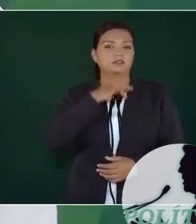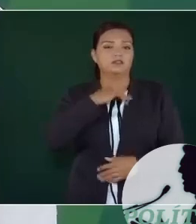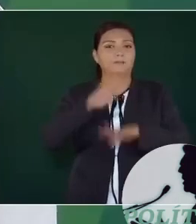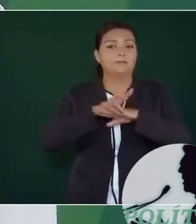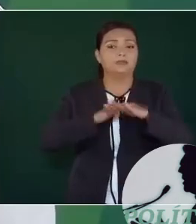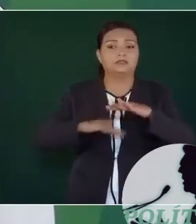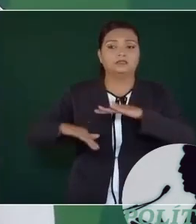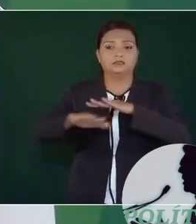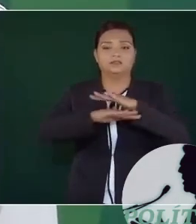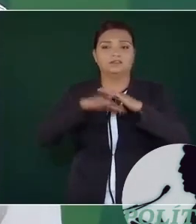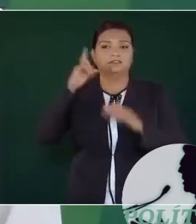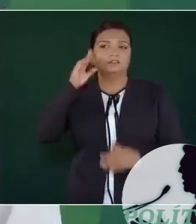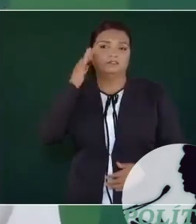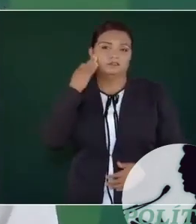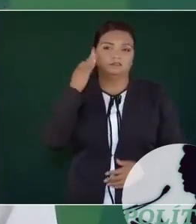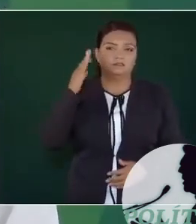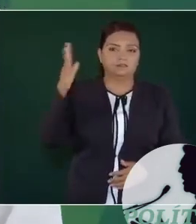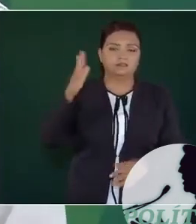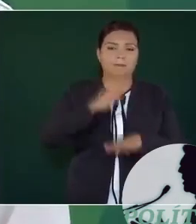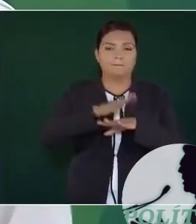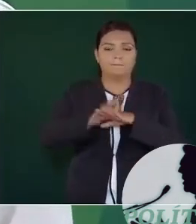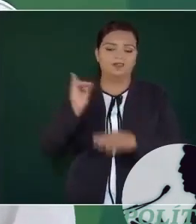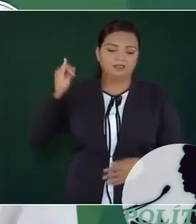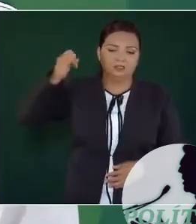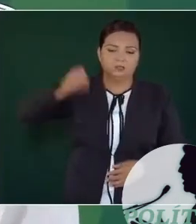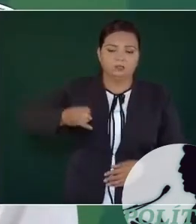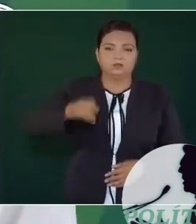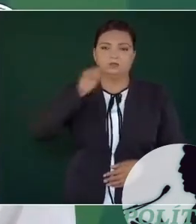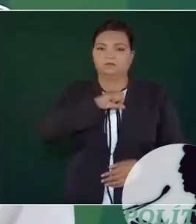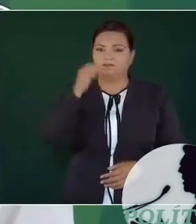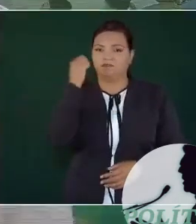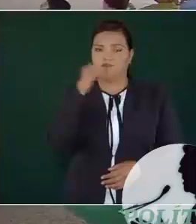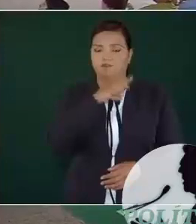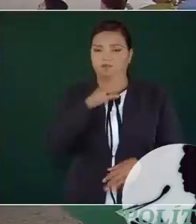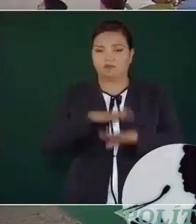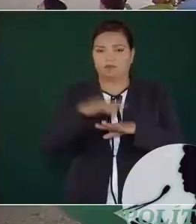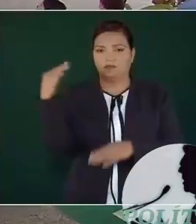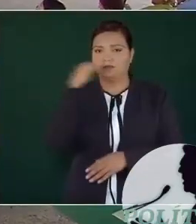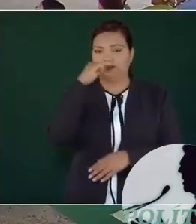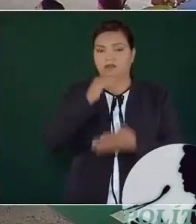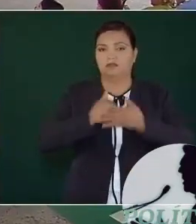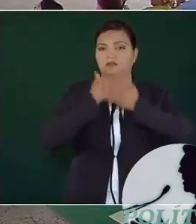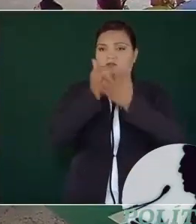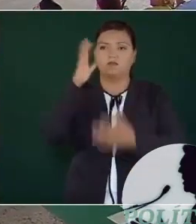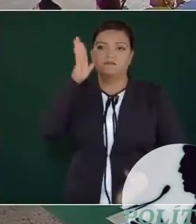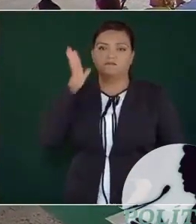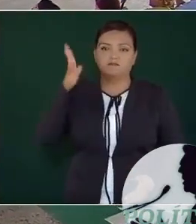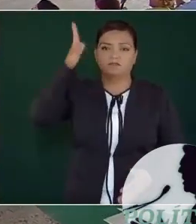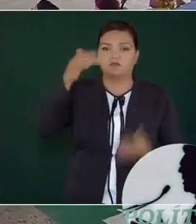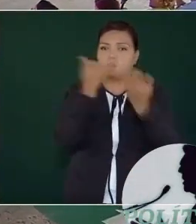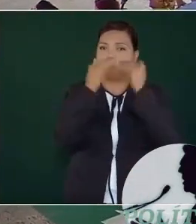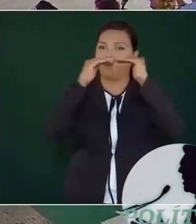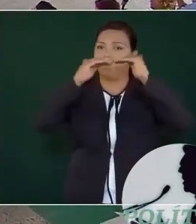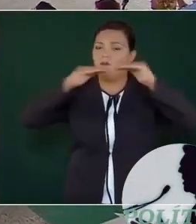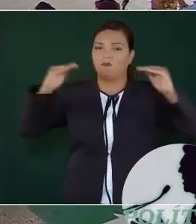bases duraderas, cada vez más profundas, que sirvan para garantizar un futuro más